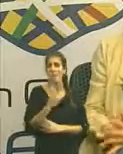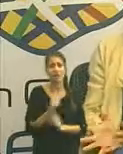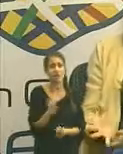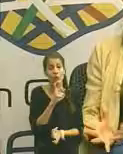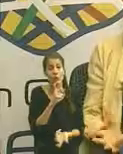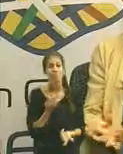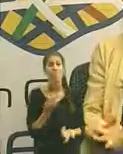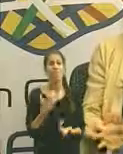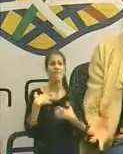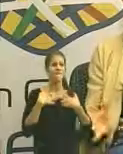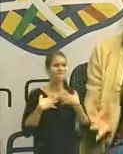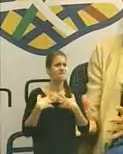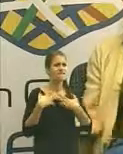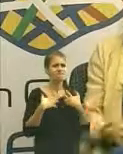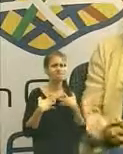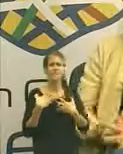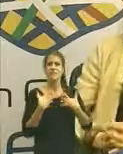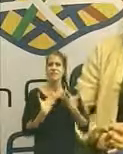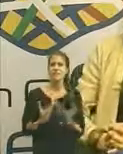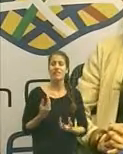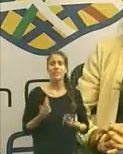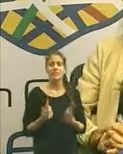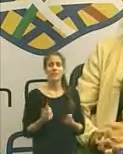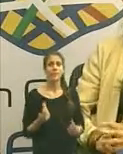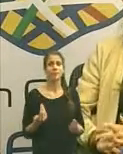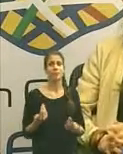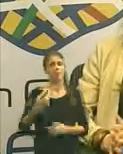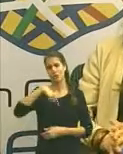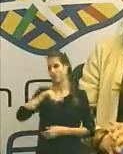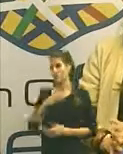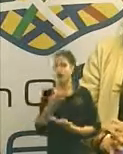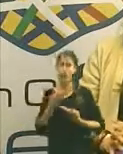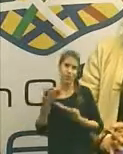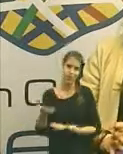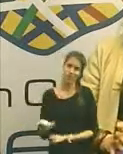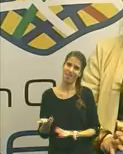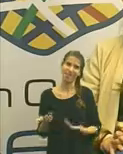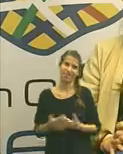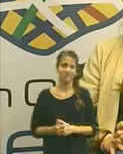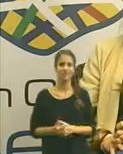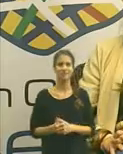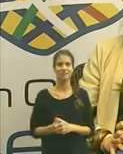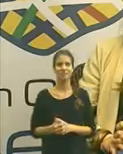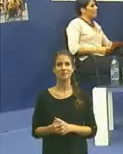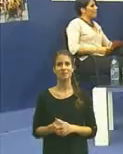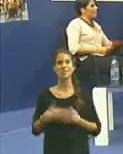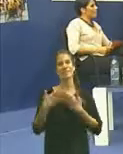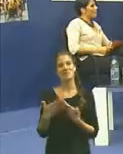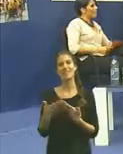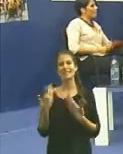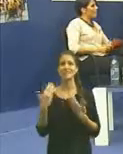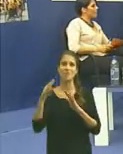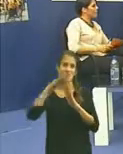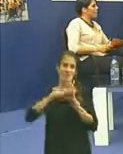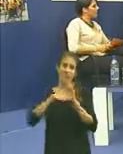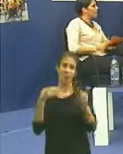conocimientos, y están un poco frustrados y no saben hasta dónde. Pero siempre estamos para ayudar y para... Marco, nos vamos acercando al final del programa